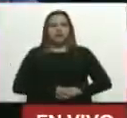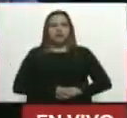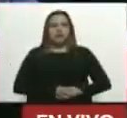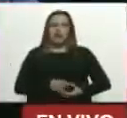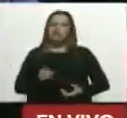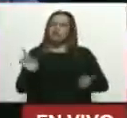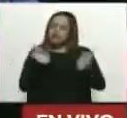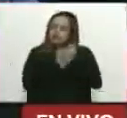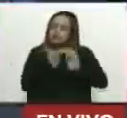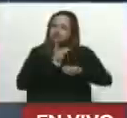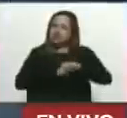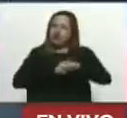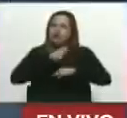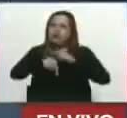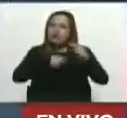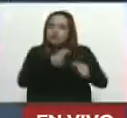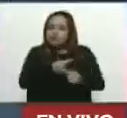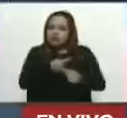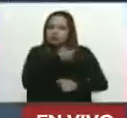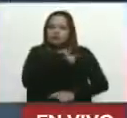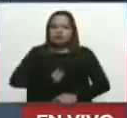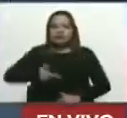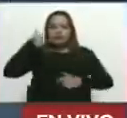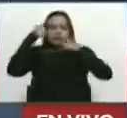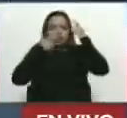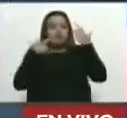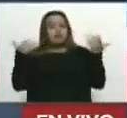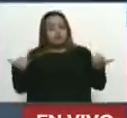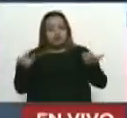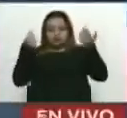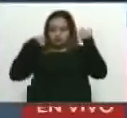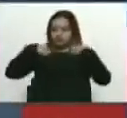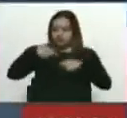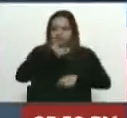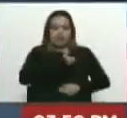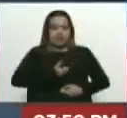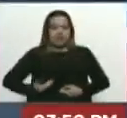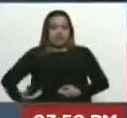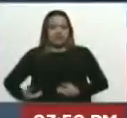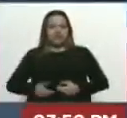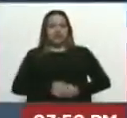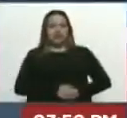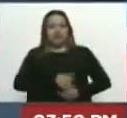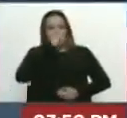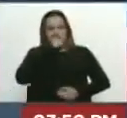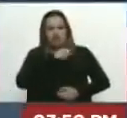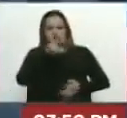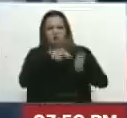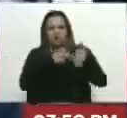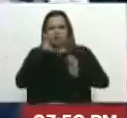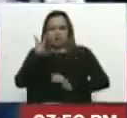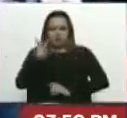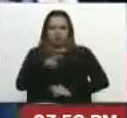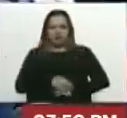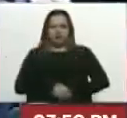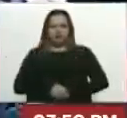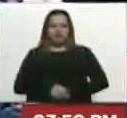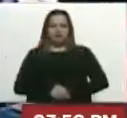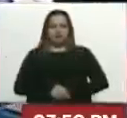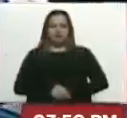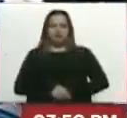después, el comandante Chávez, ya siendo presidente en el año 2002, cuando